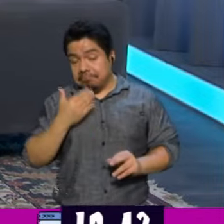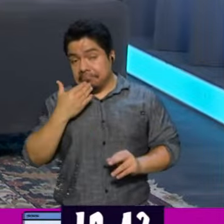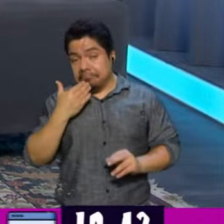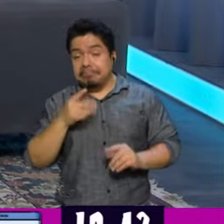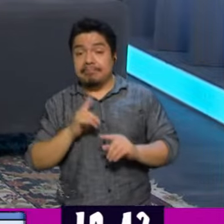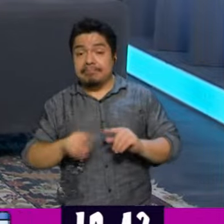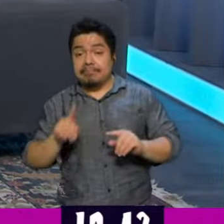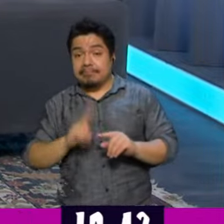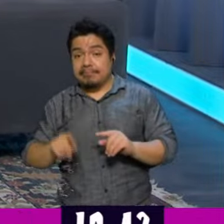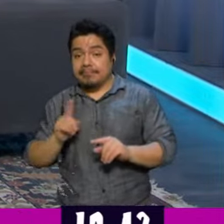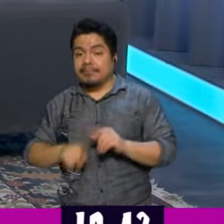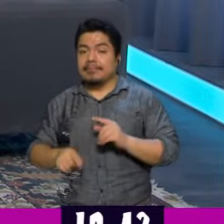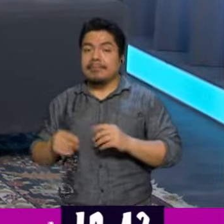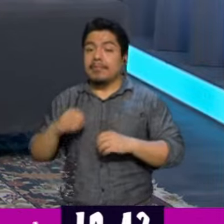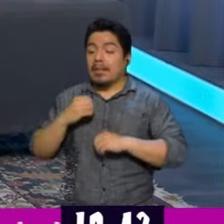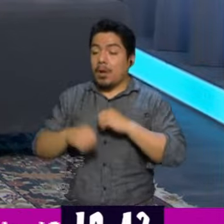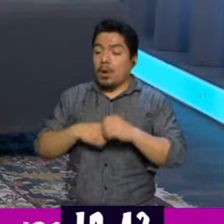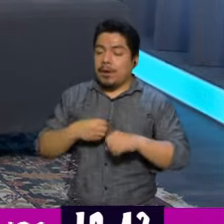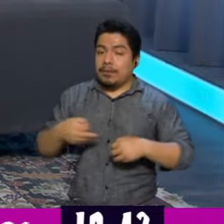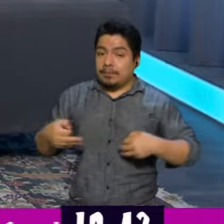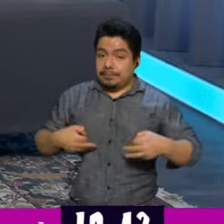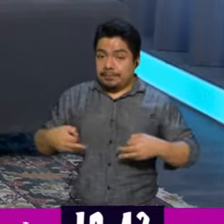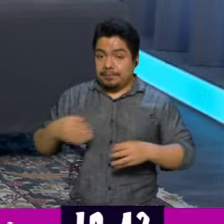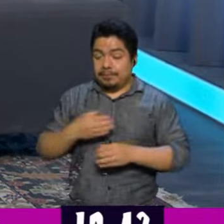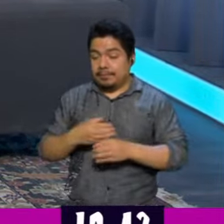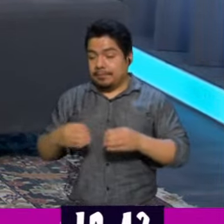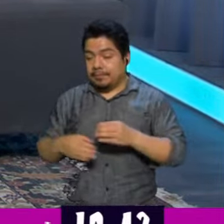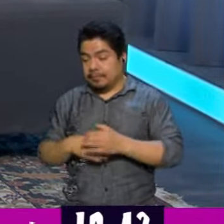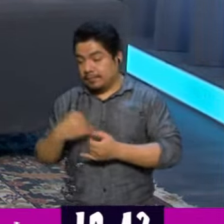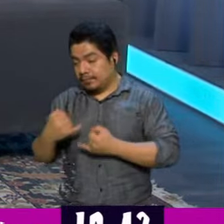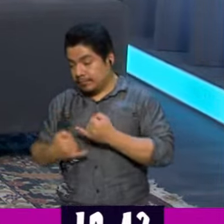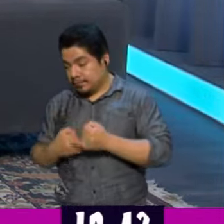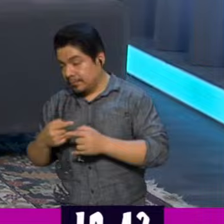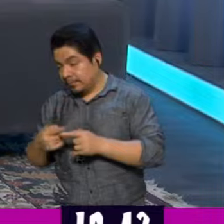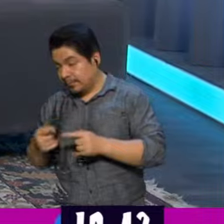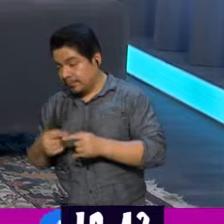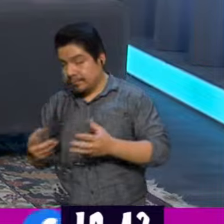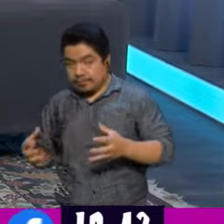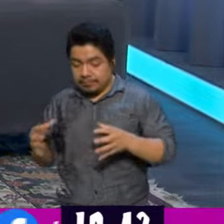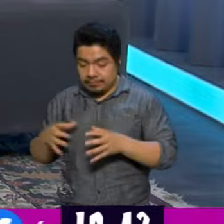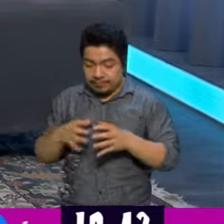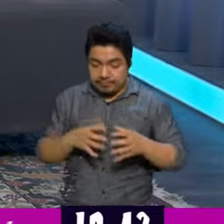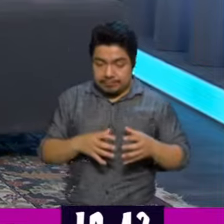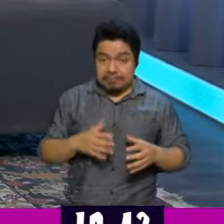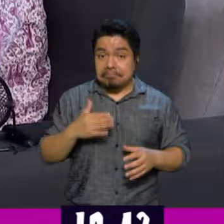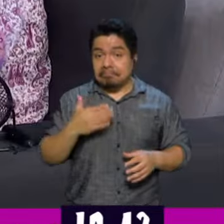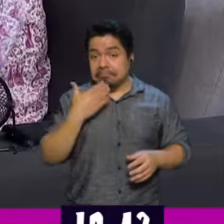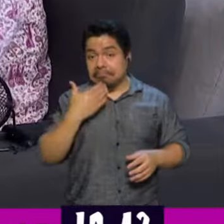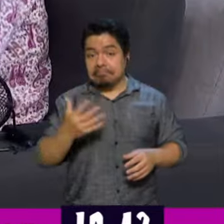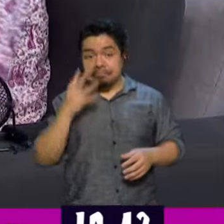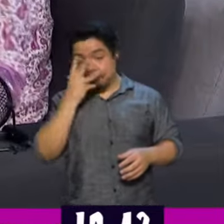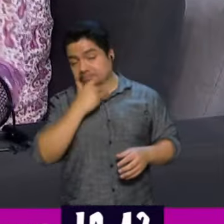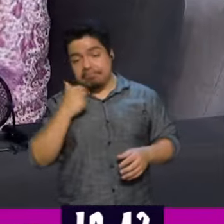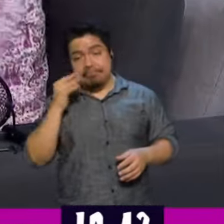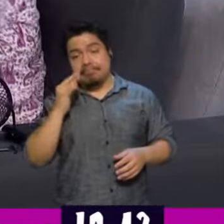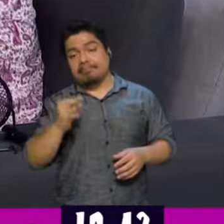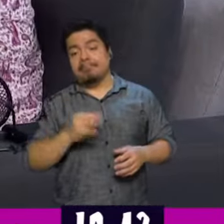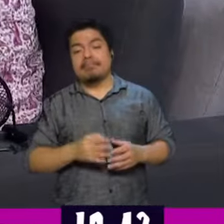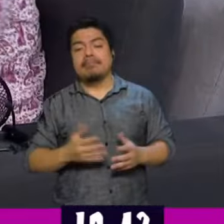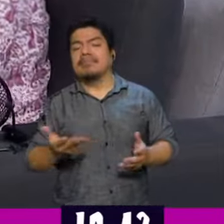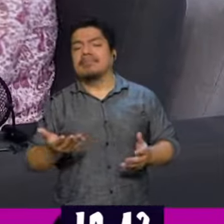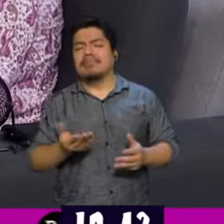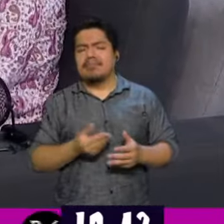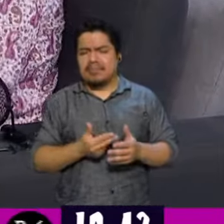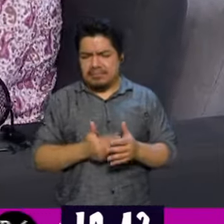ahora hay obras de teatro con objetos, con juguetes, con cosas. Sí, es toda una cosa... Pongan